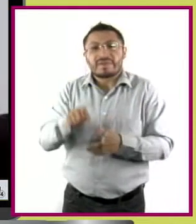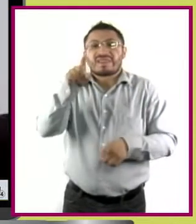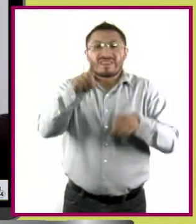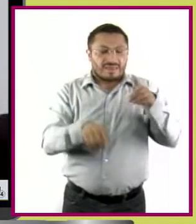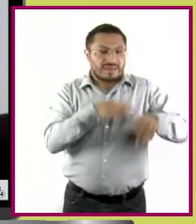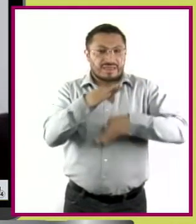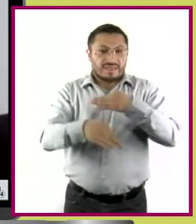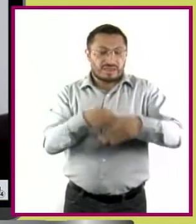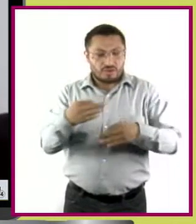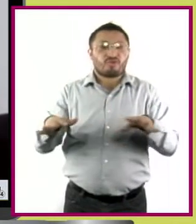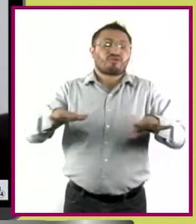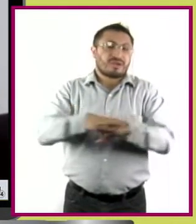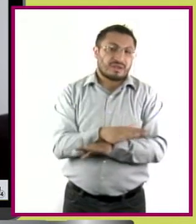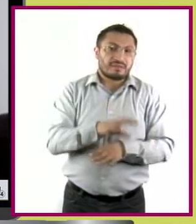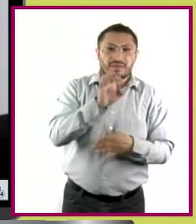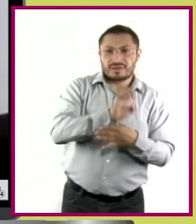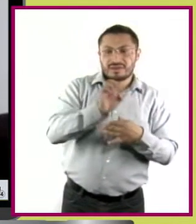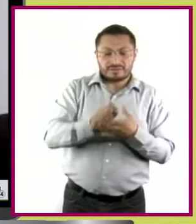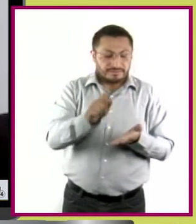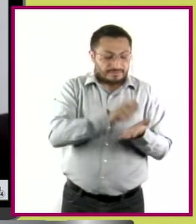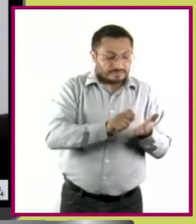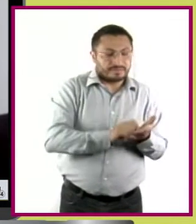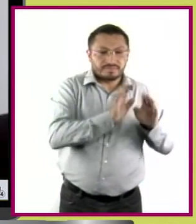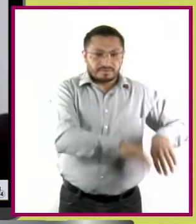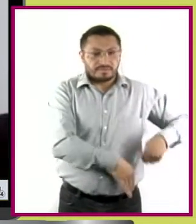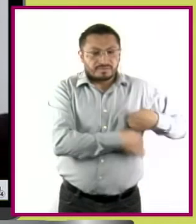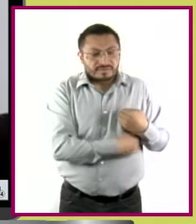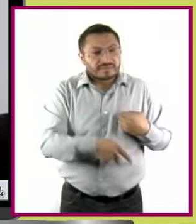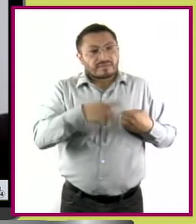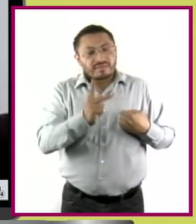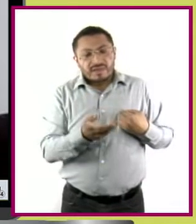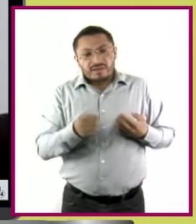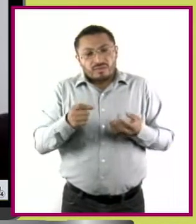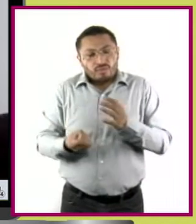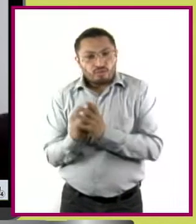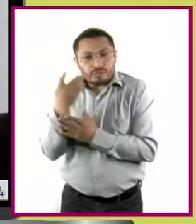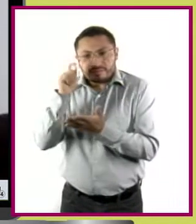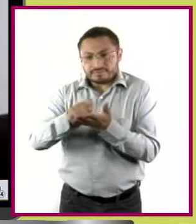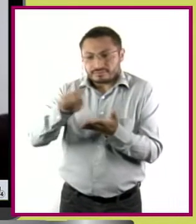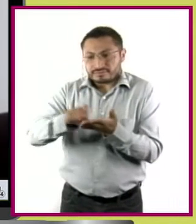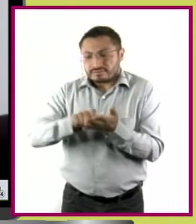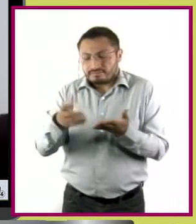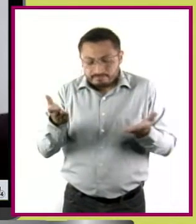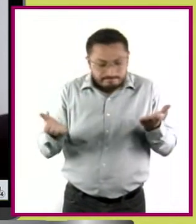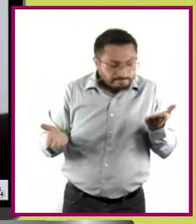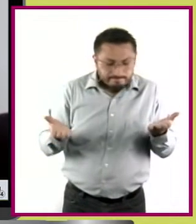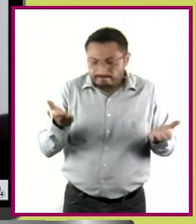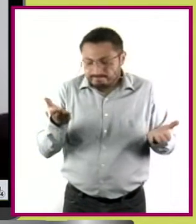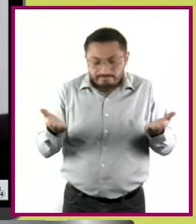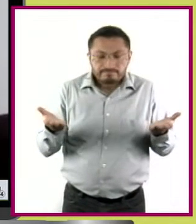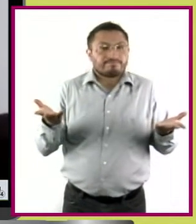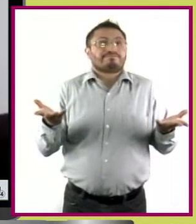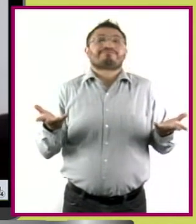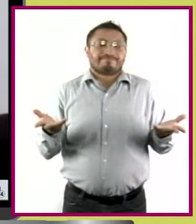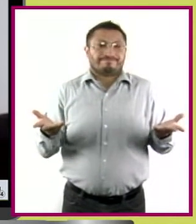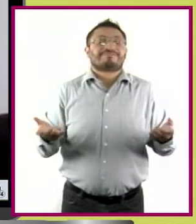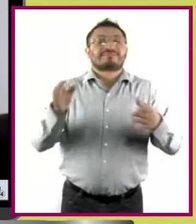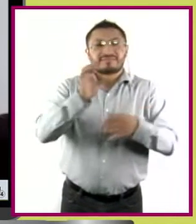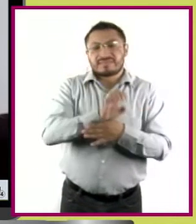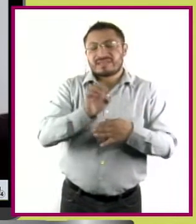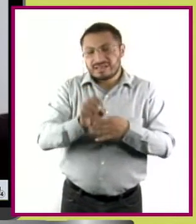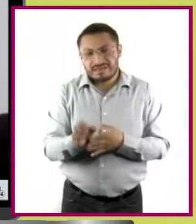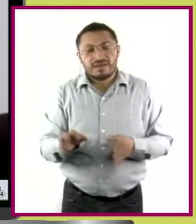conservar, podemos ver con ojos distintos el mismo texto. Y es tan complejo que